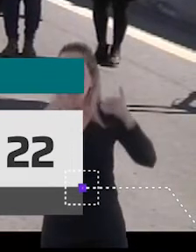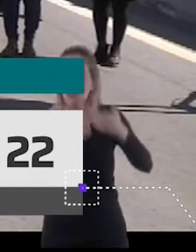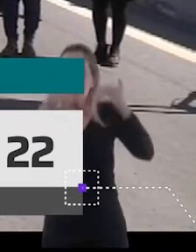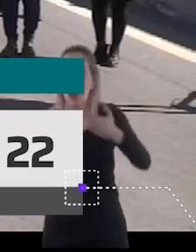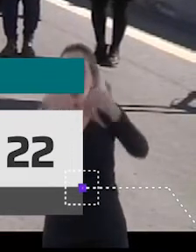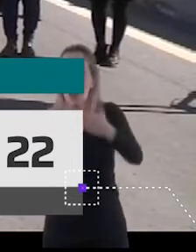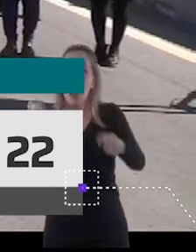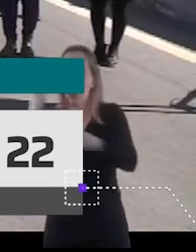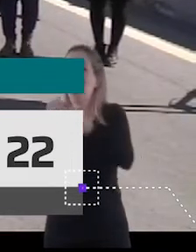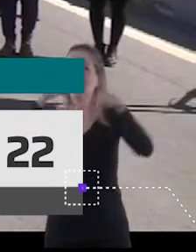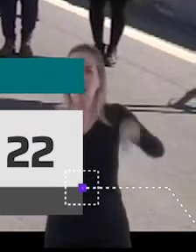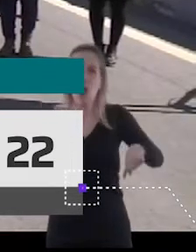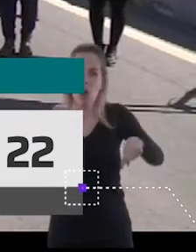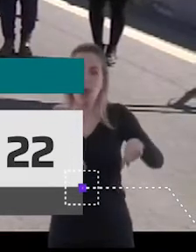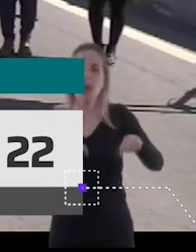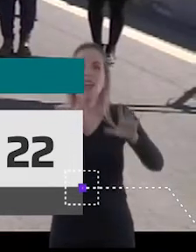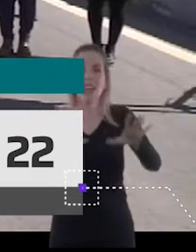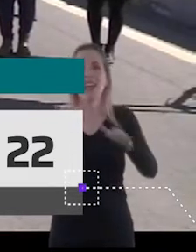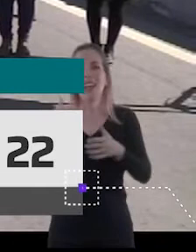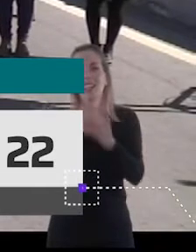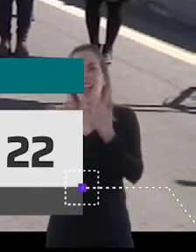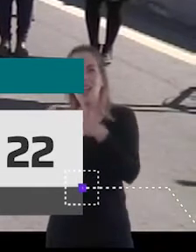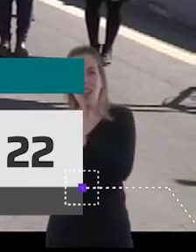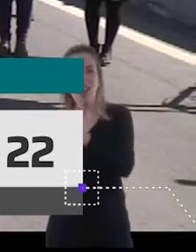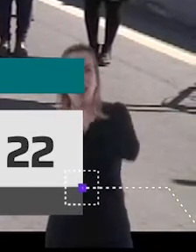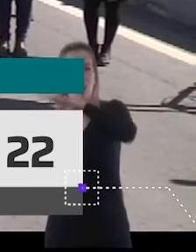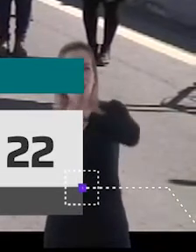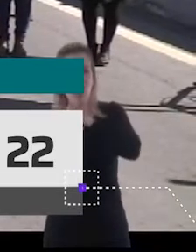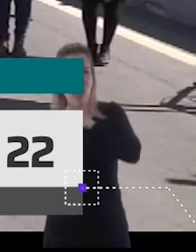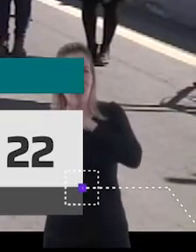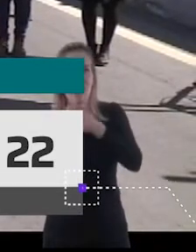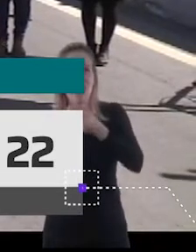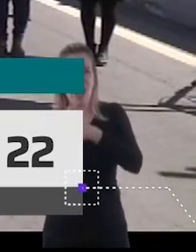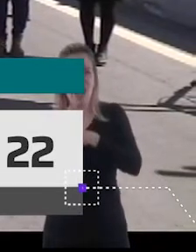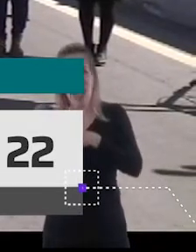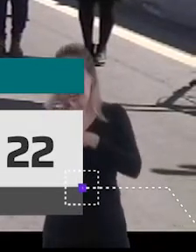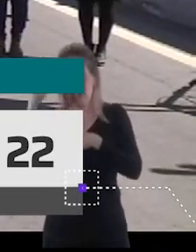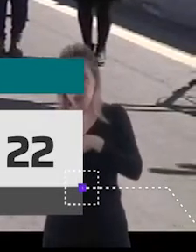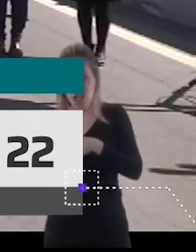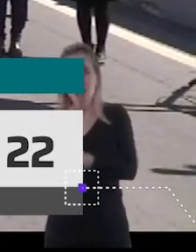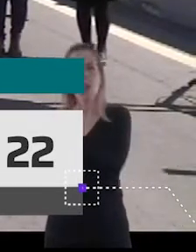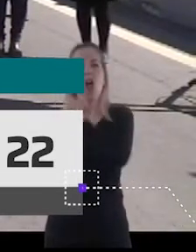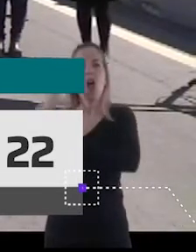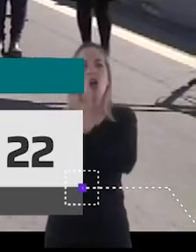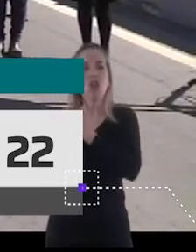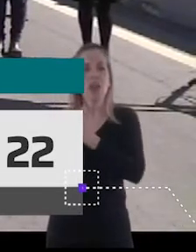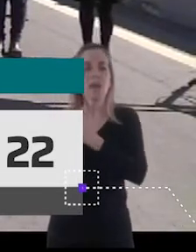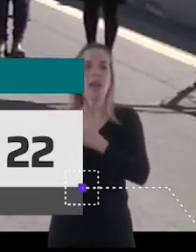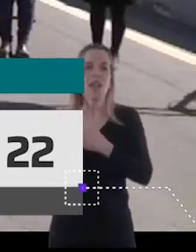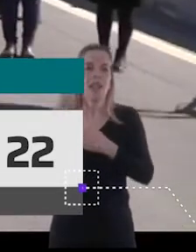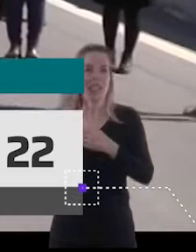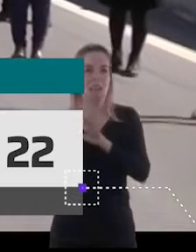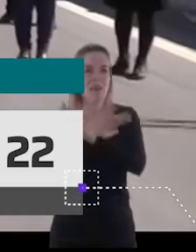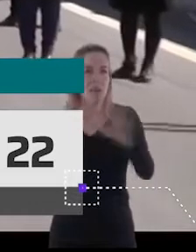y que conversando recién con las autoridades de vialidad nacional nos contaban que ya están